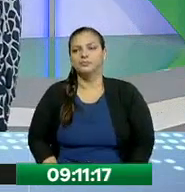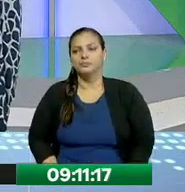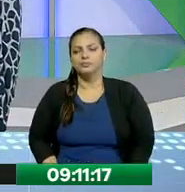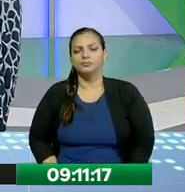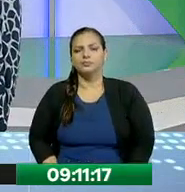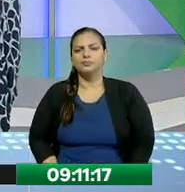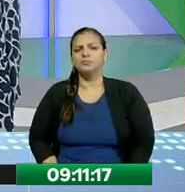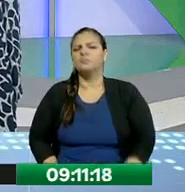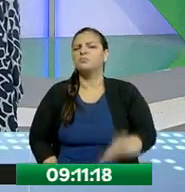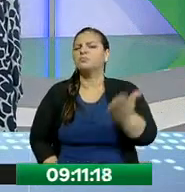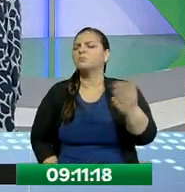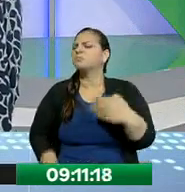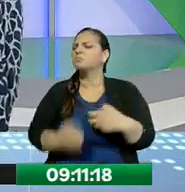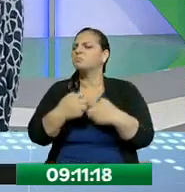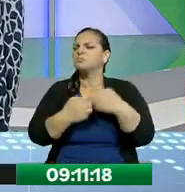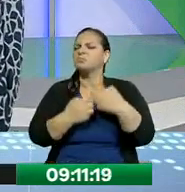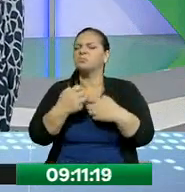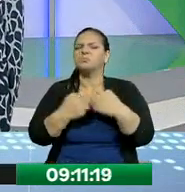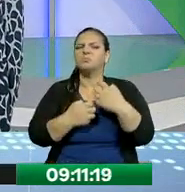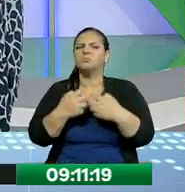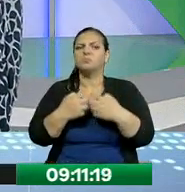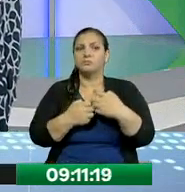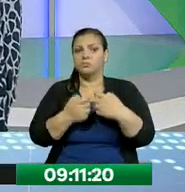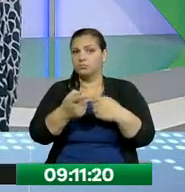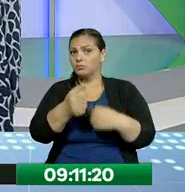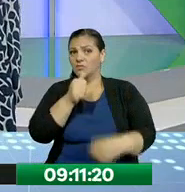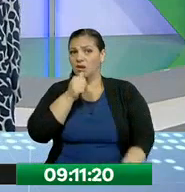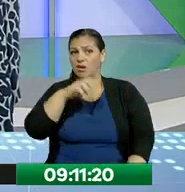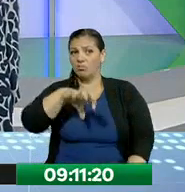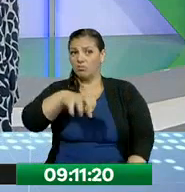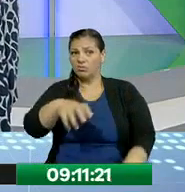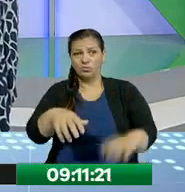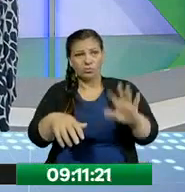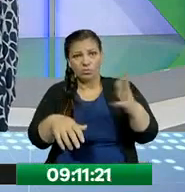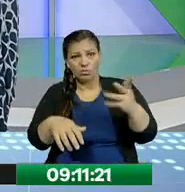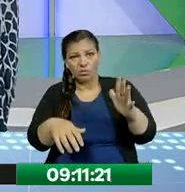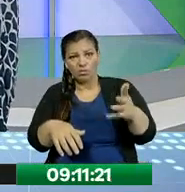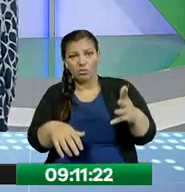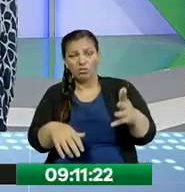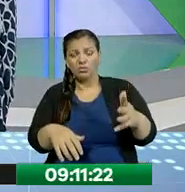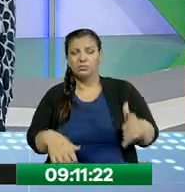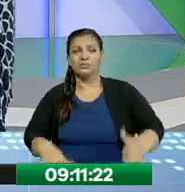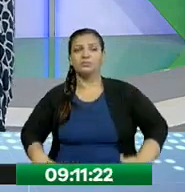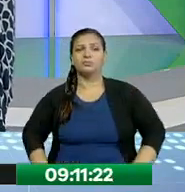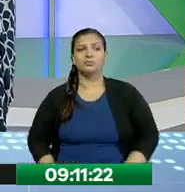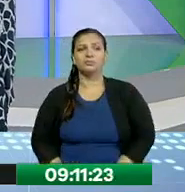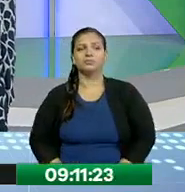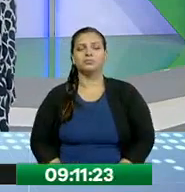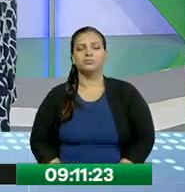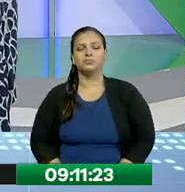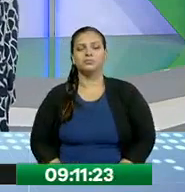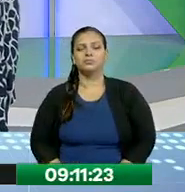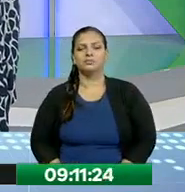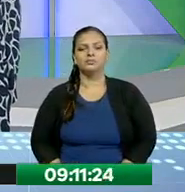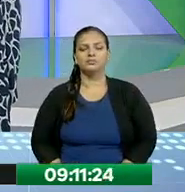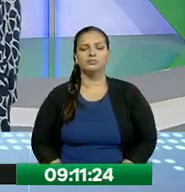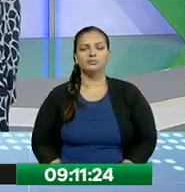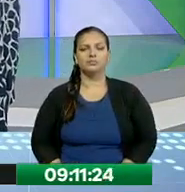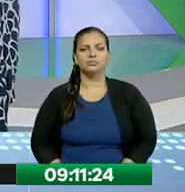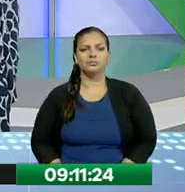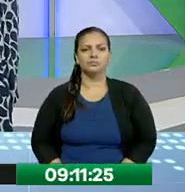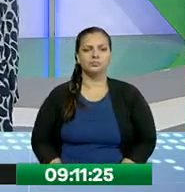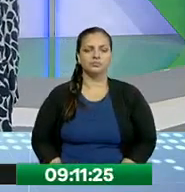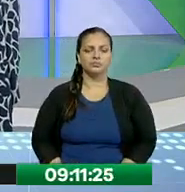nos indique la problemática. Parece ser que continúa el problema de todos estos días, lo que ha pasado, la falta de agua